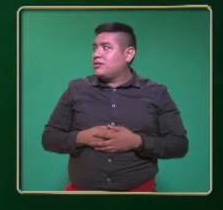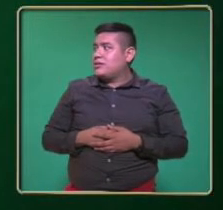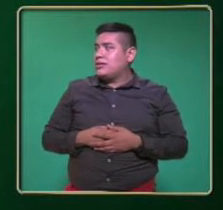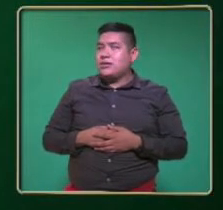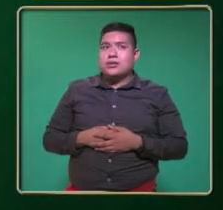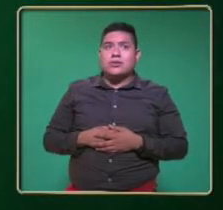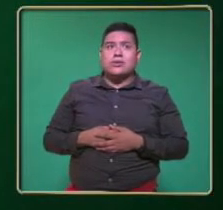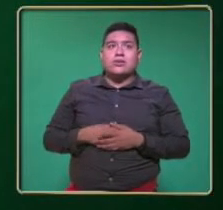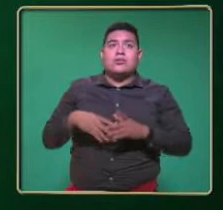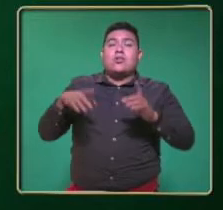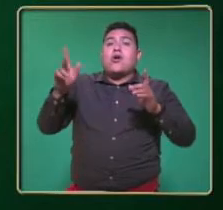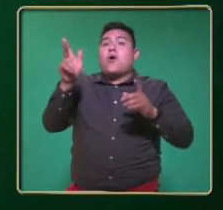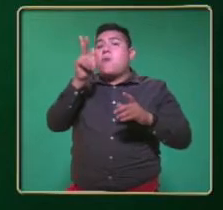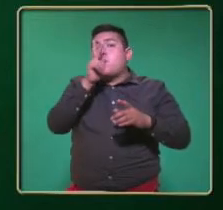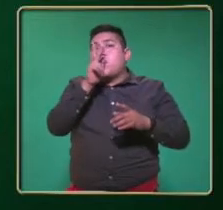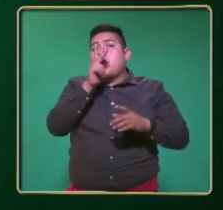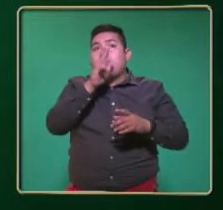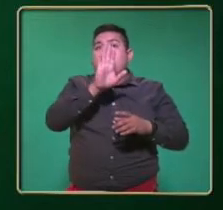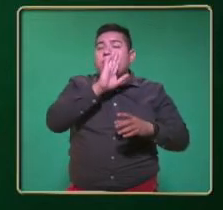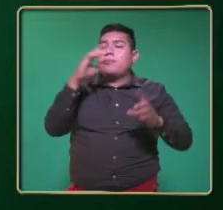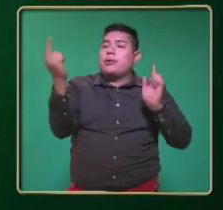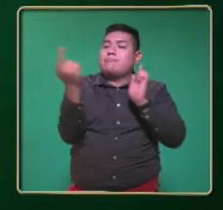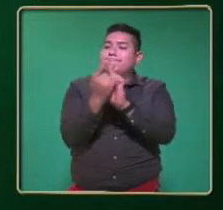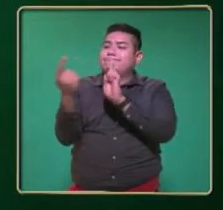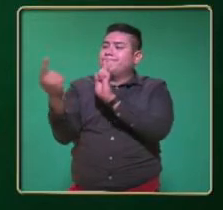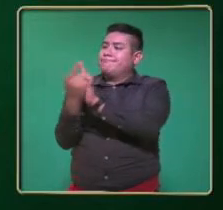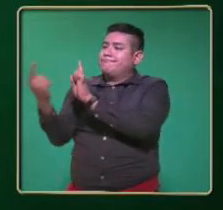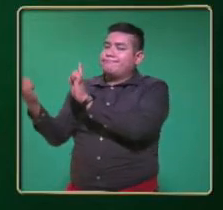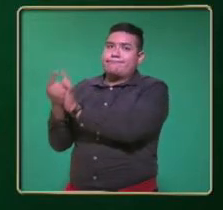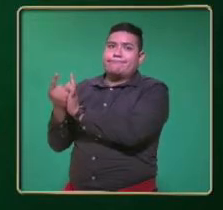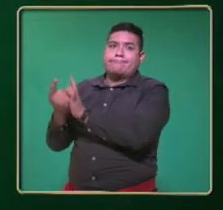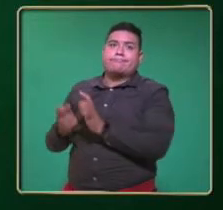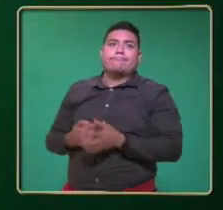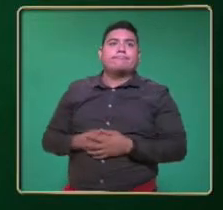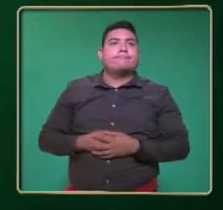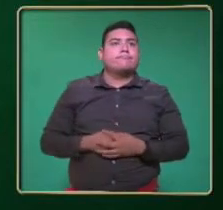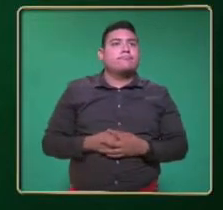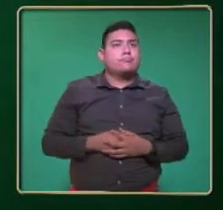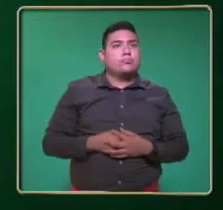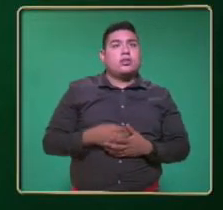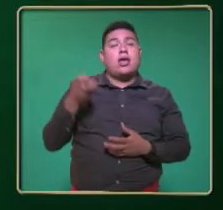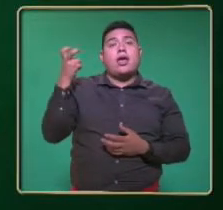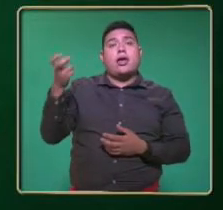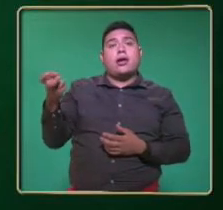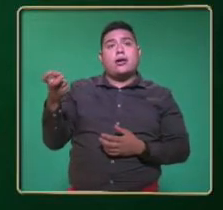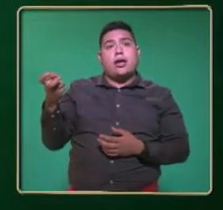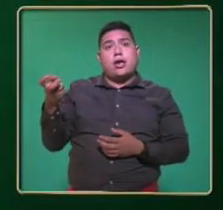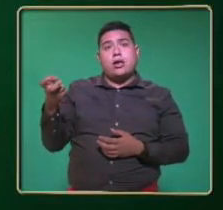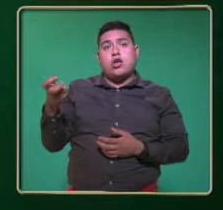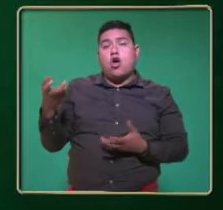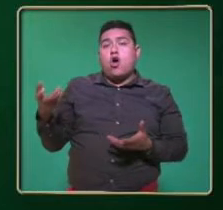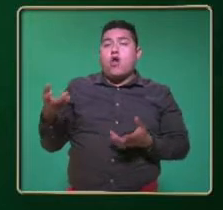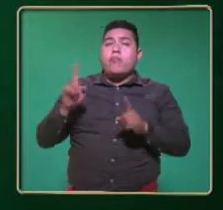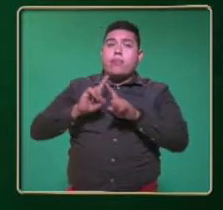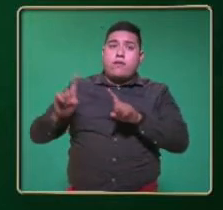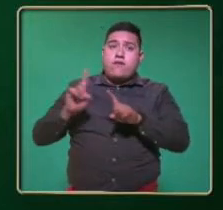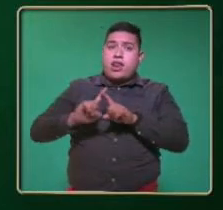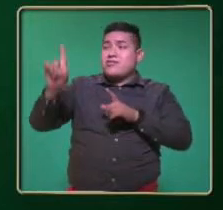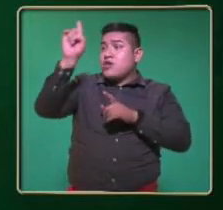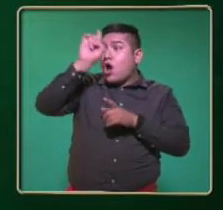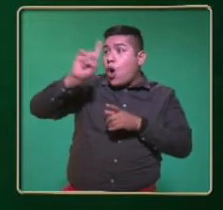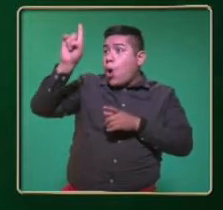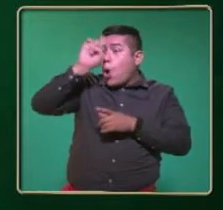asistencia a encuentros, ¿verdad?, con otros padres de familia. De esta manera podrán compartir